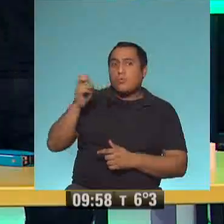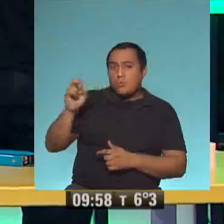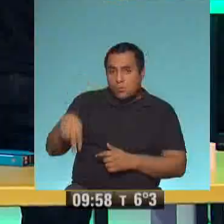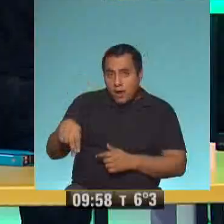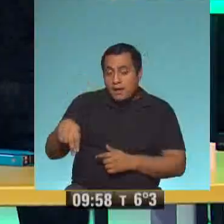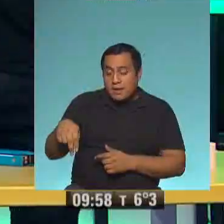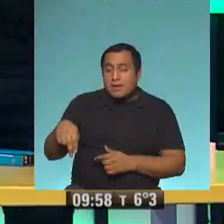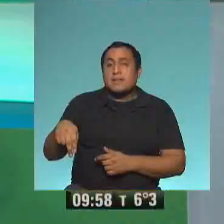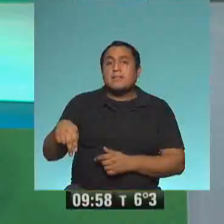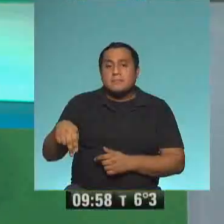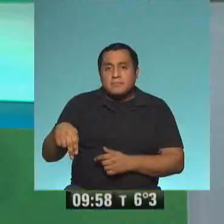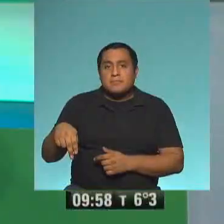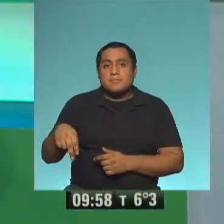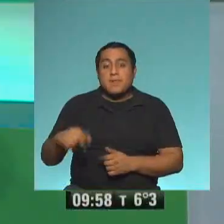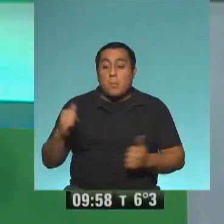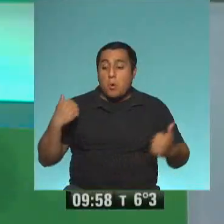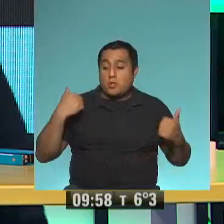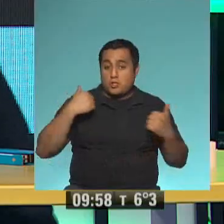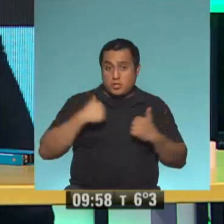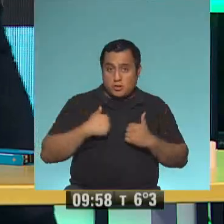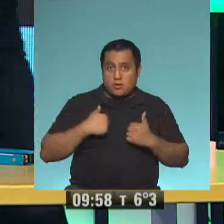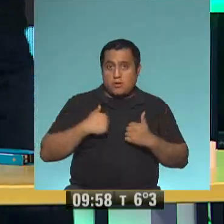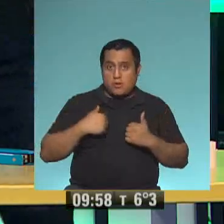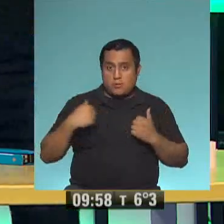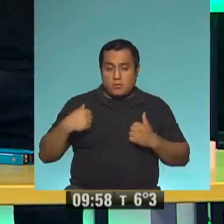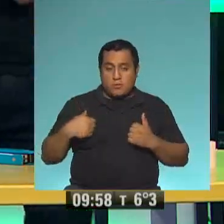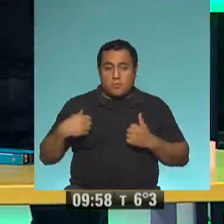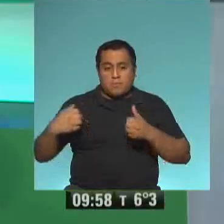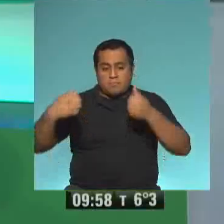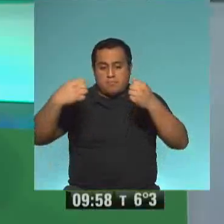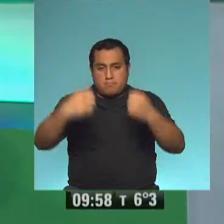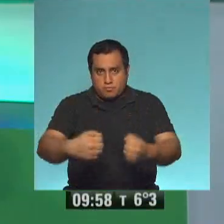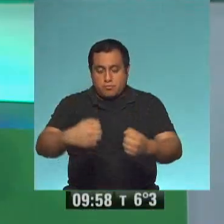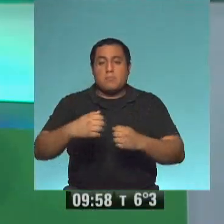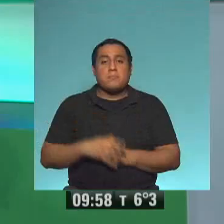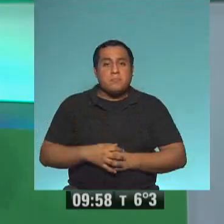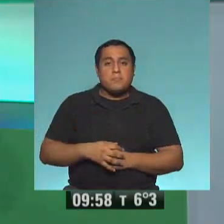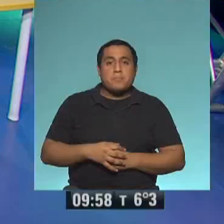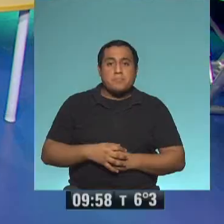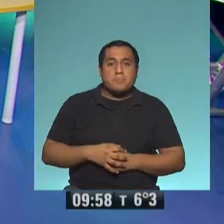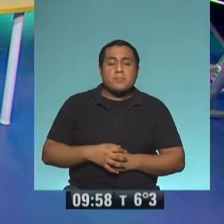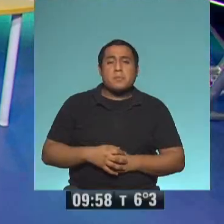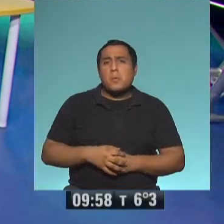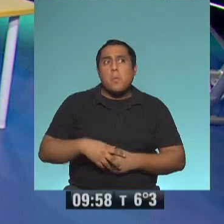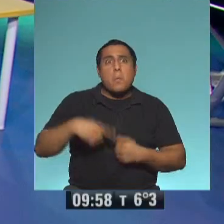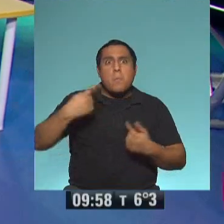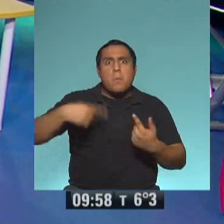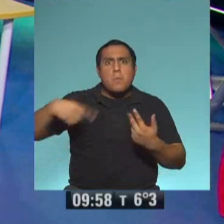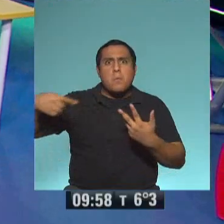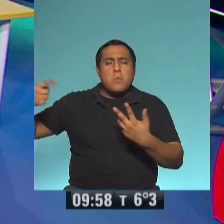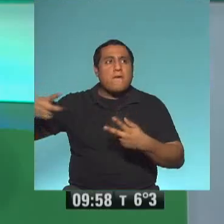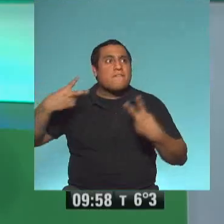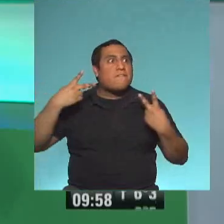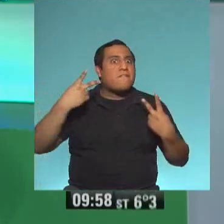Juan. La mochila en el viejo baúl. Muchas cosas viajan